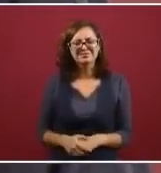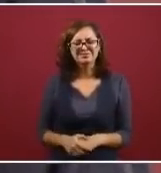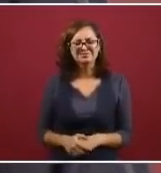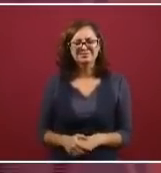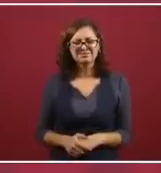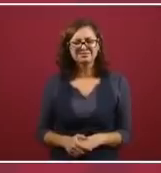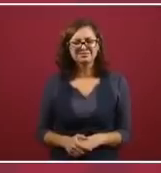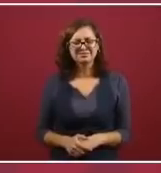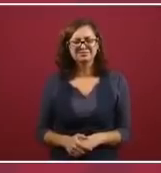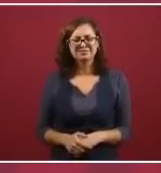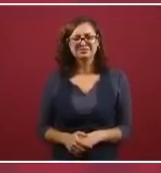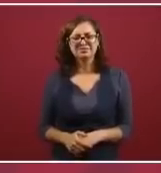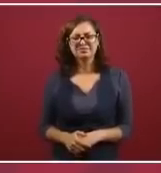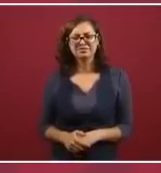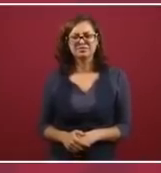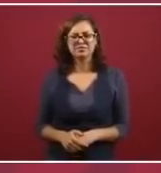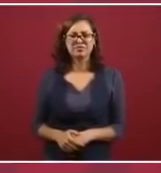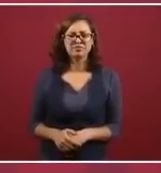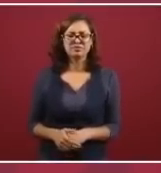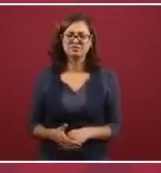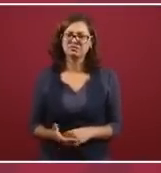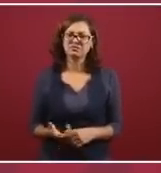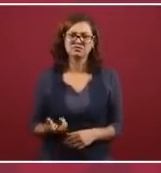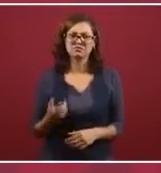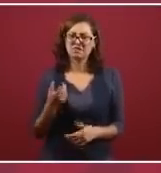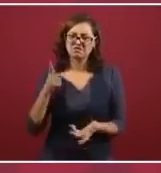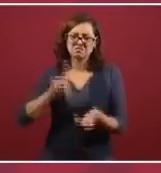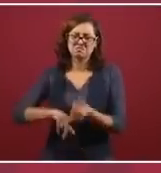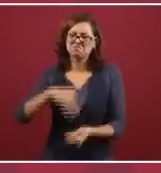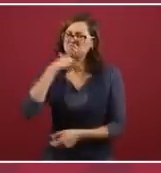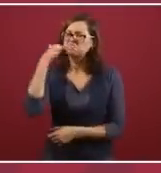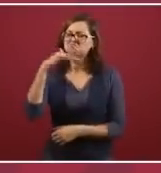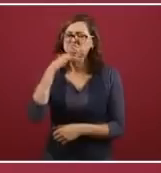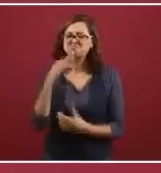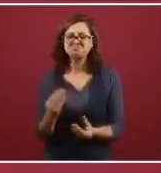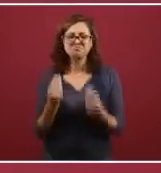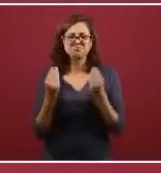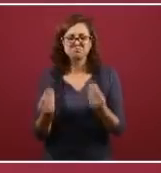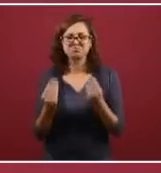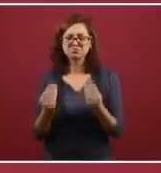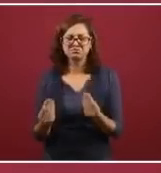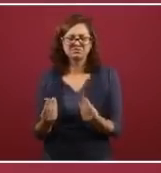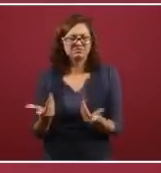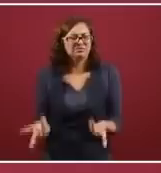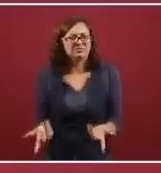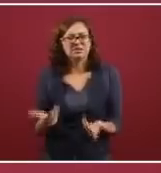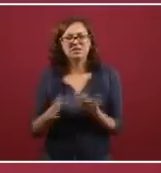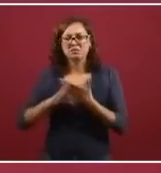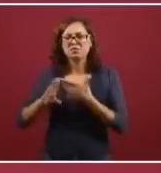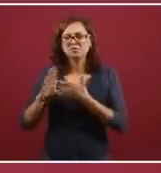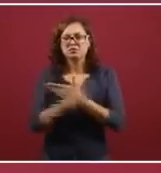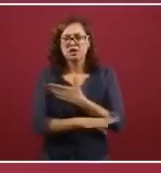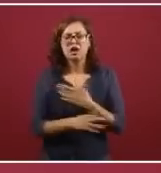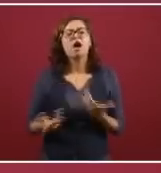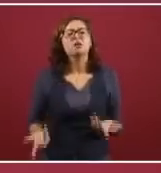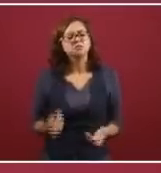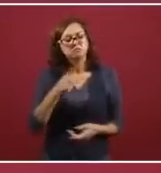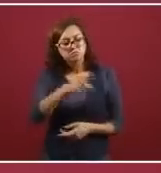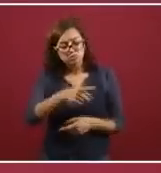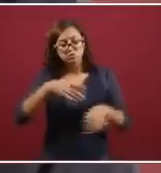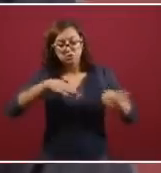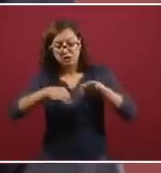para evitar corrupción. Si le toca ropa al trabajador, ¿cuánto es el